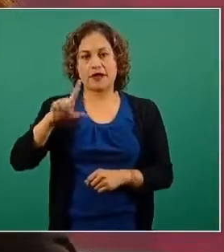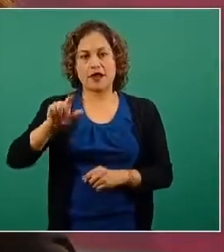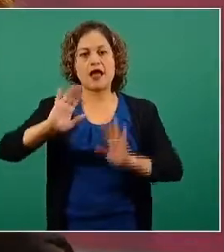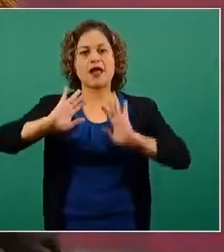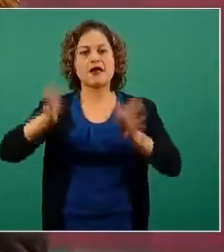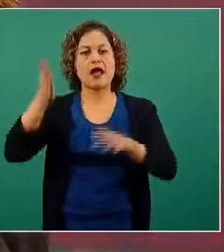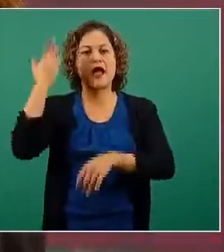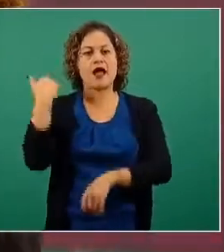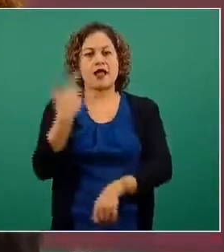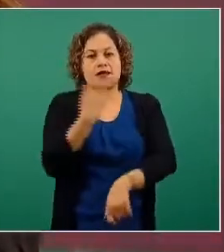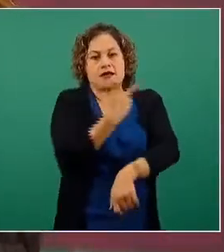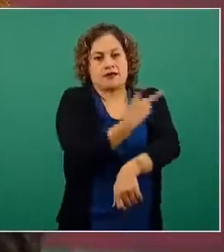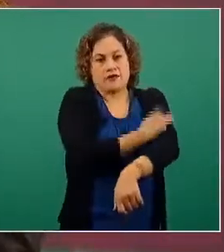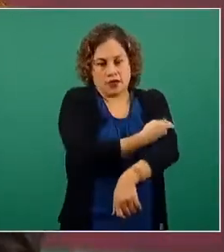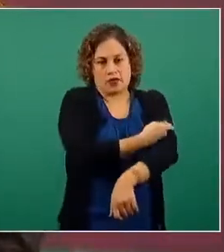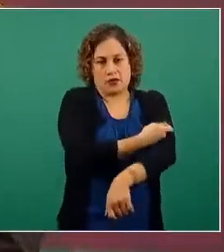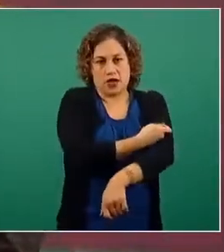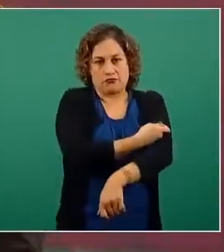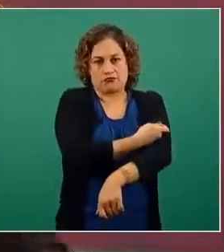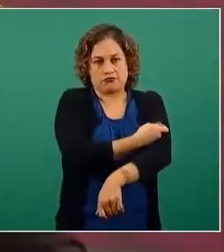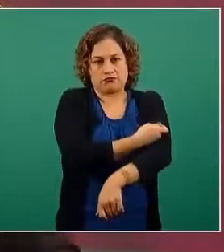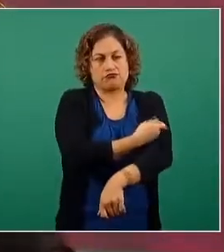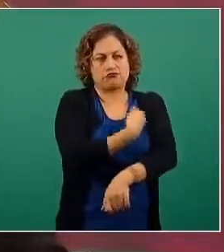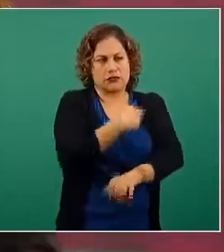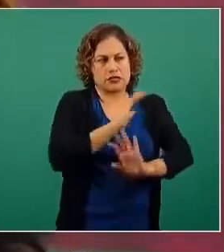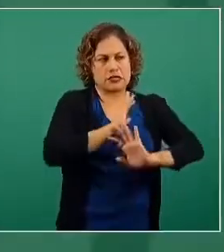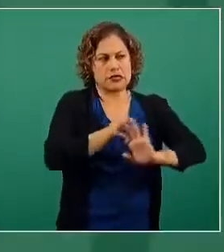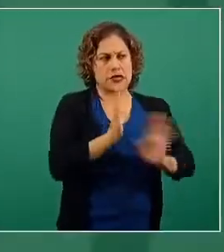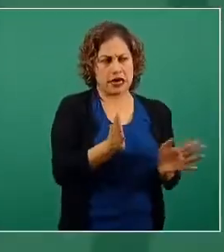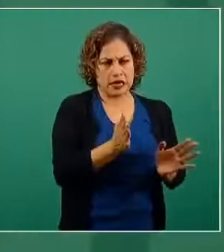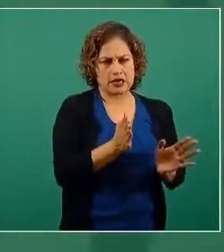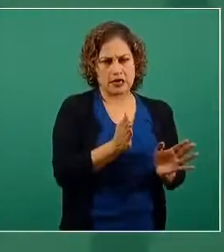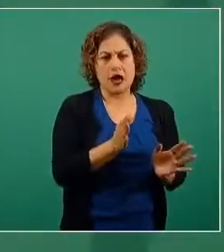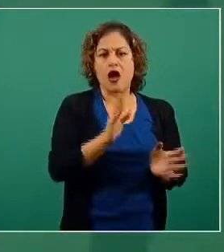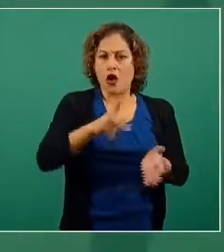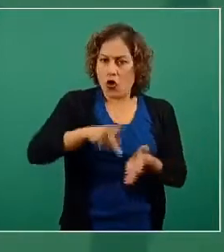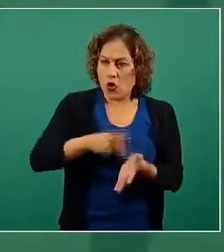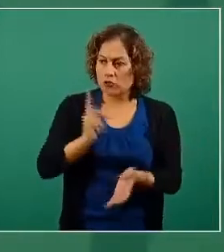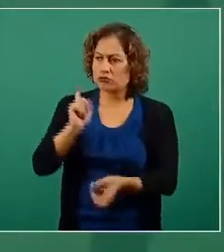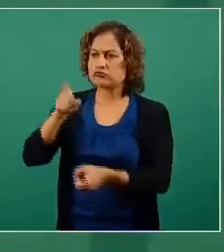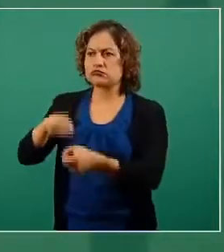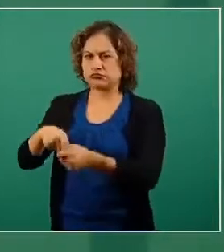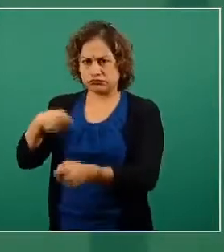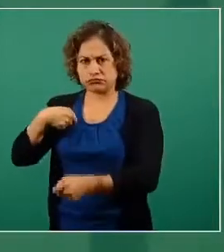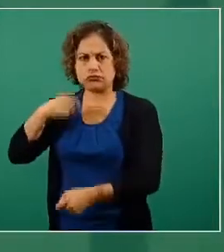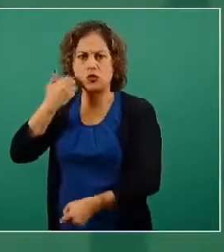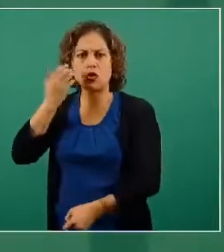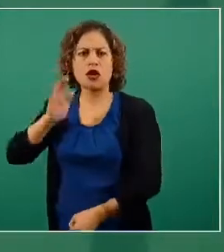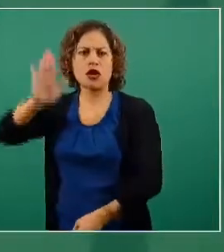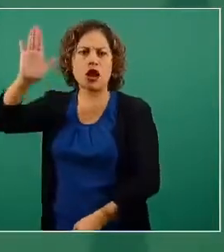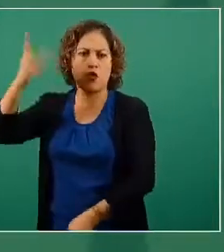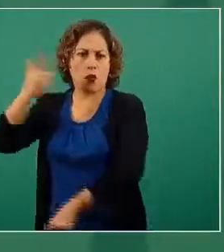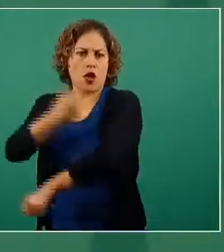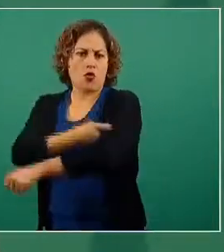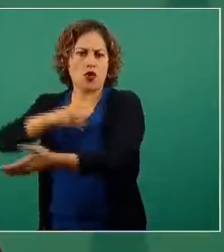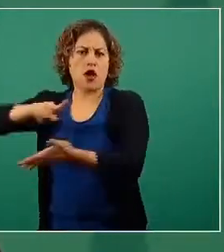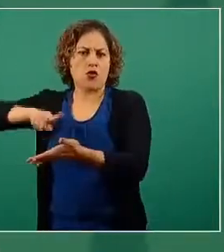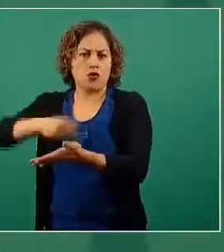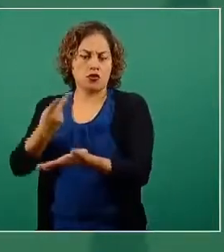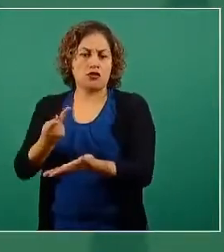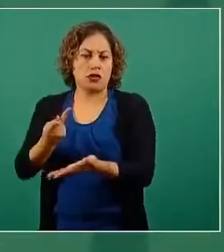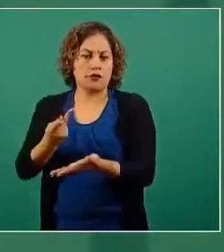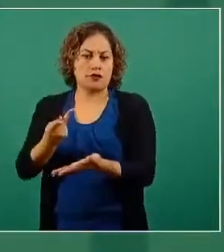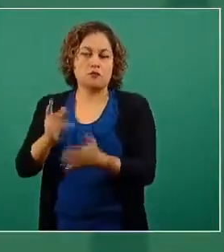a vacunar por alguna extraña razón. Yo ya estoy en un padrón, cuando yo llego al módulo para que me vacunen, me dicen,